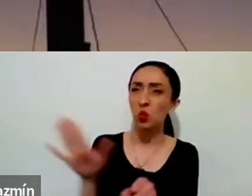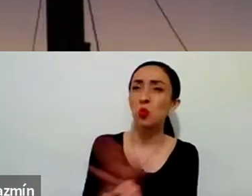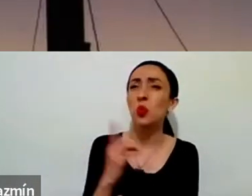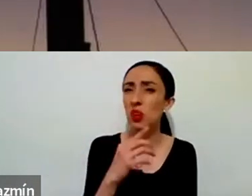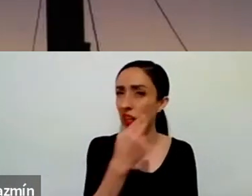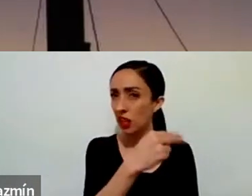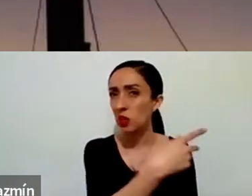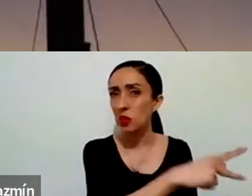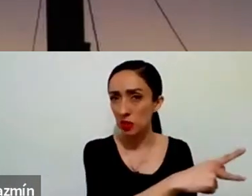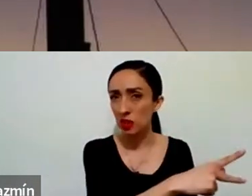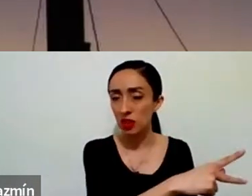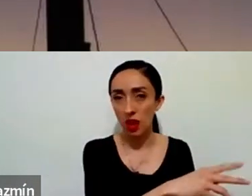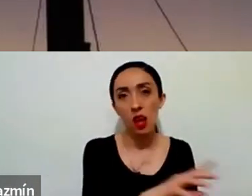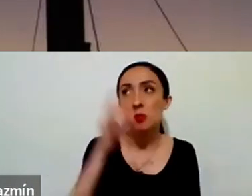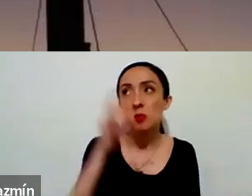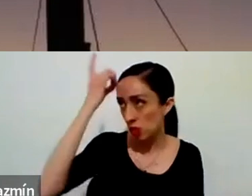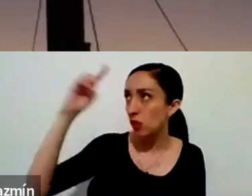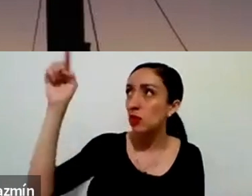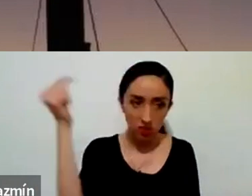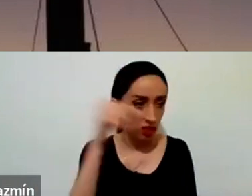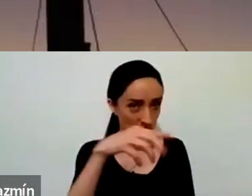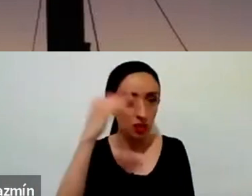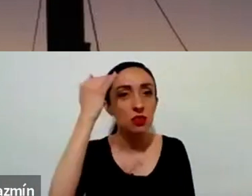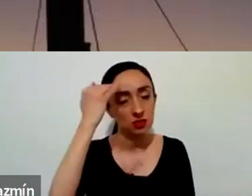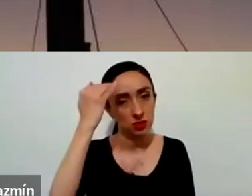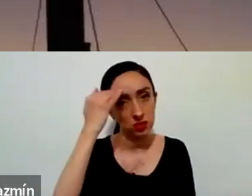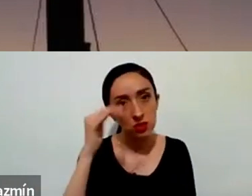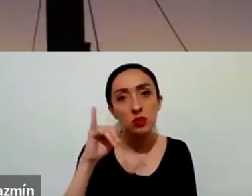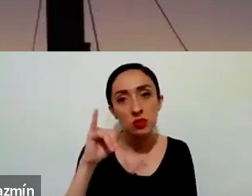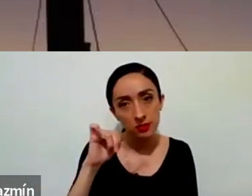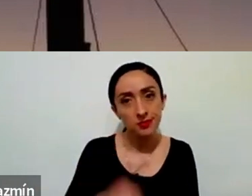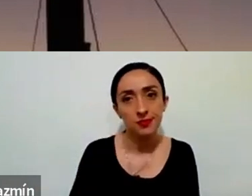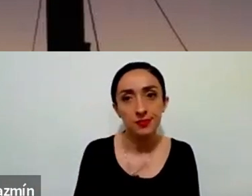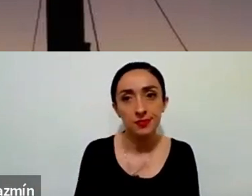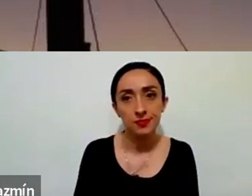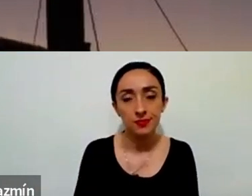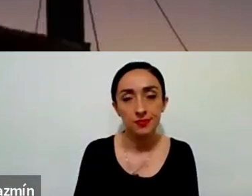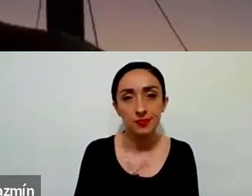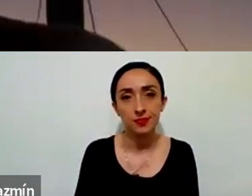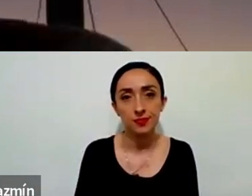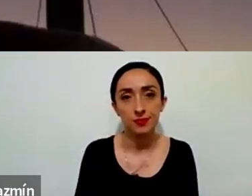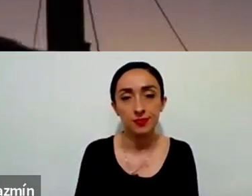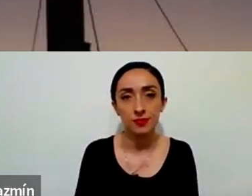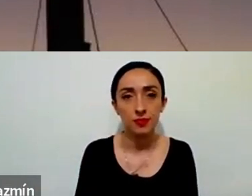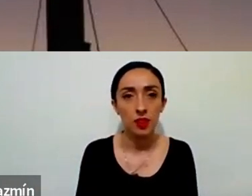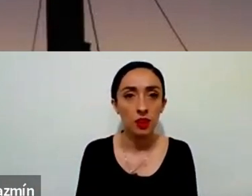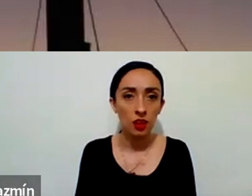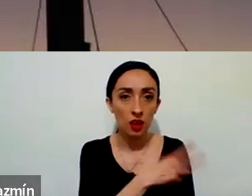contexto. Dios lo conoce íntimamente. Y Moisés responde, aquí